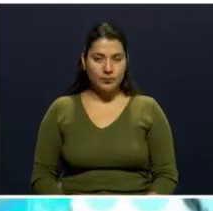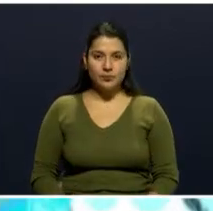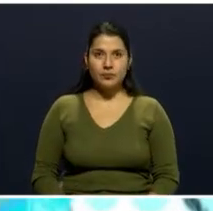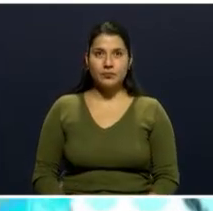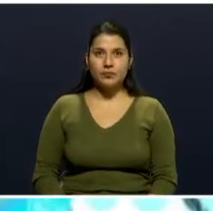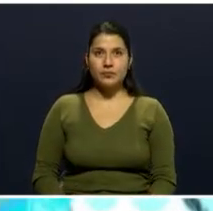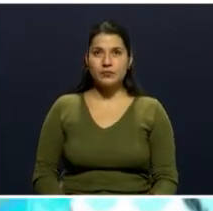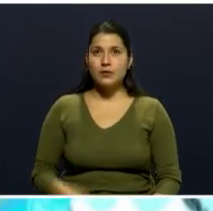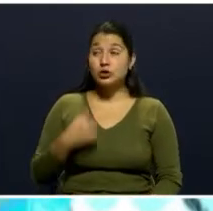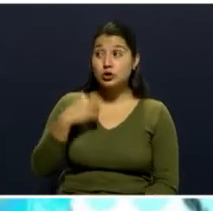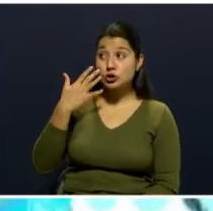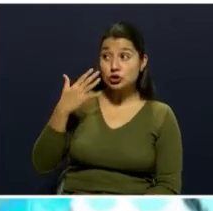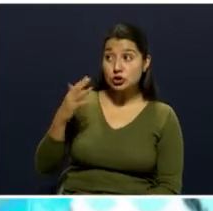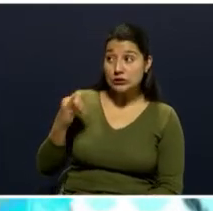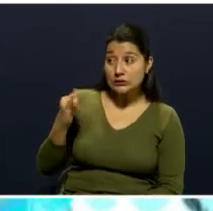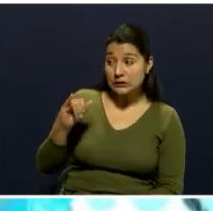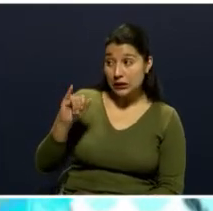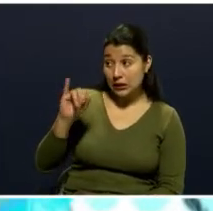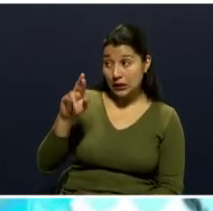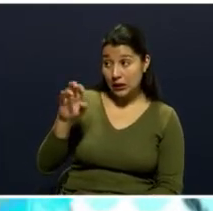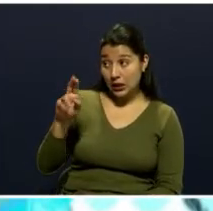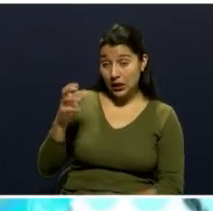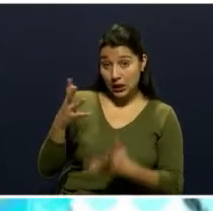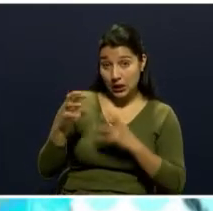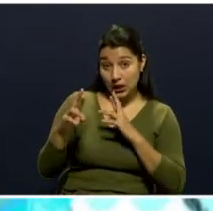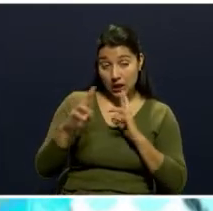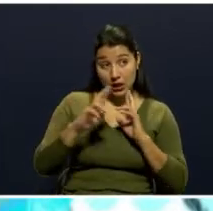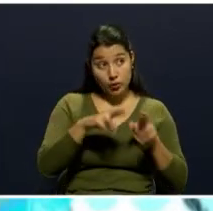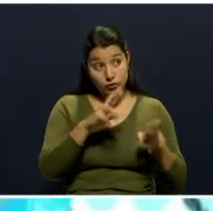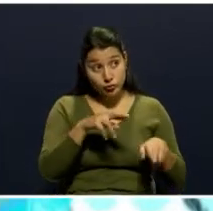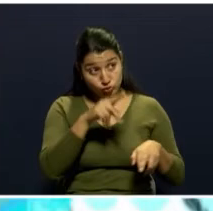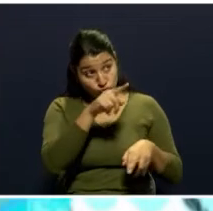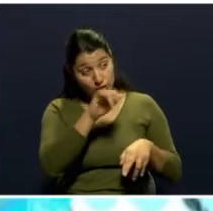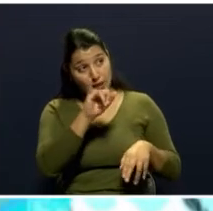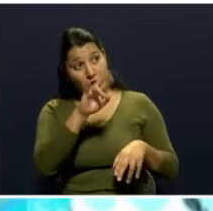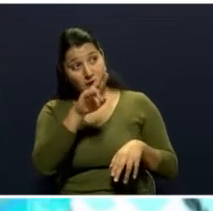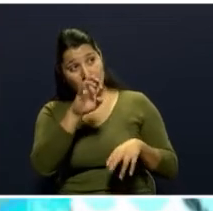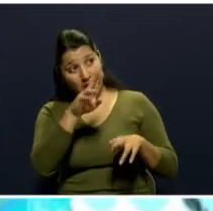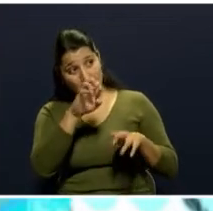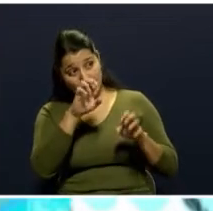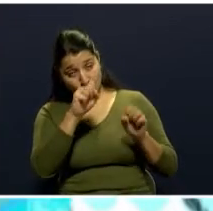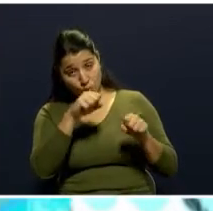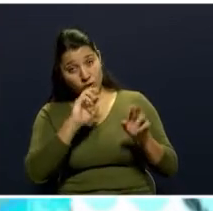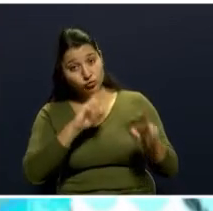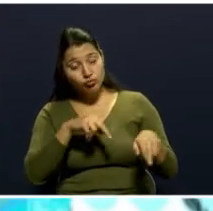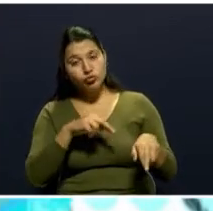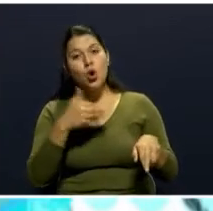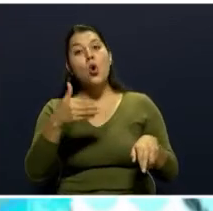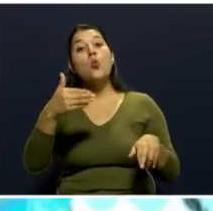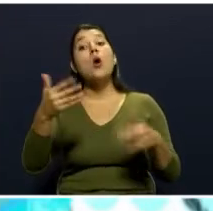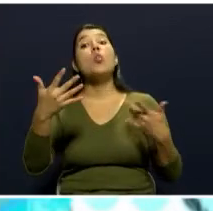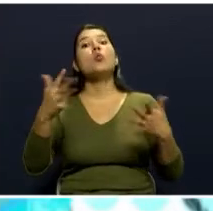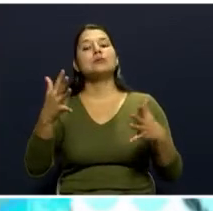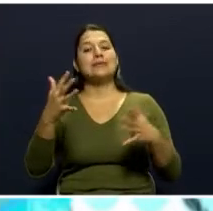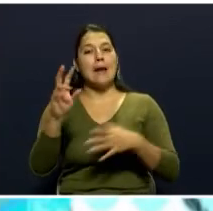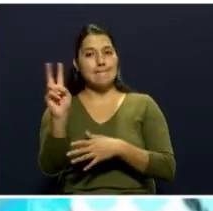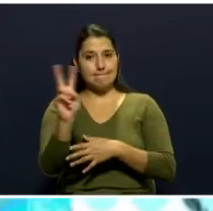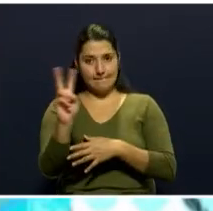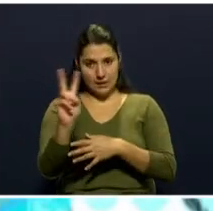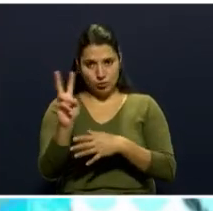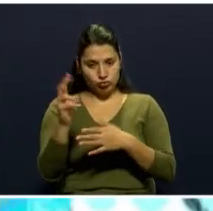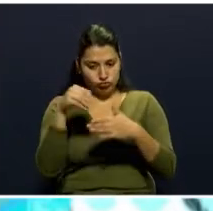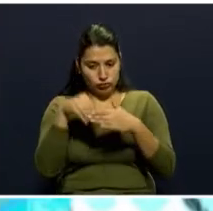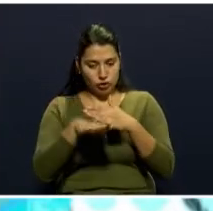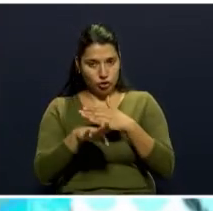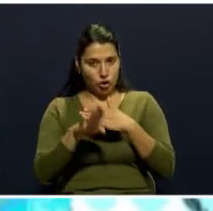No sé si Irene, tal vez usted, Irene, una vez que el virus está alojado en los